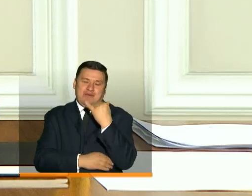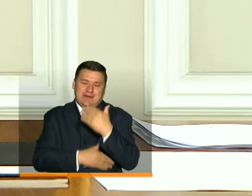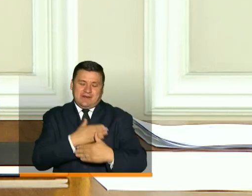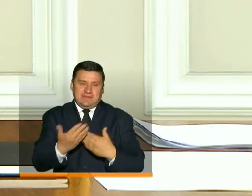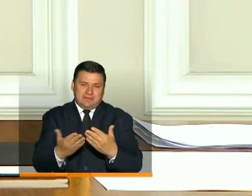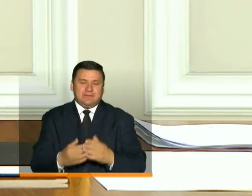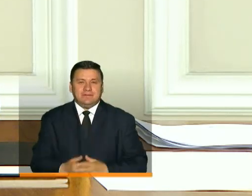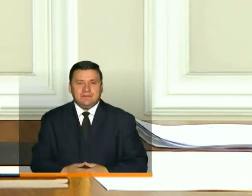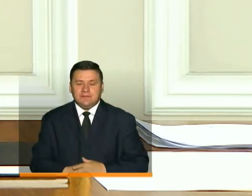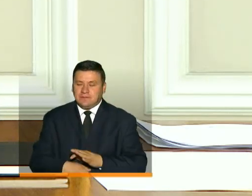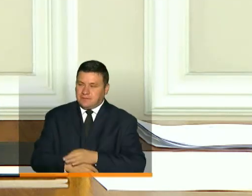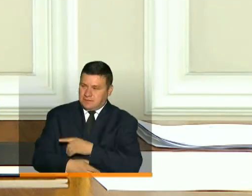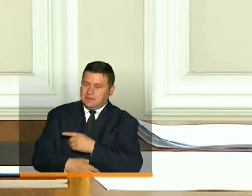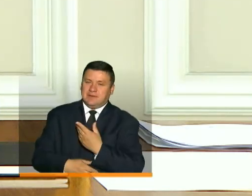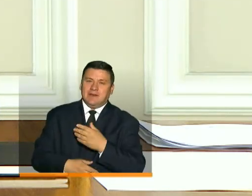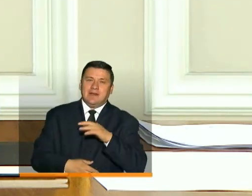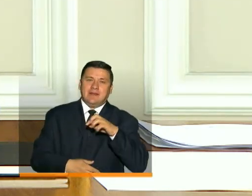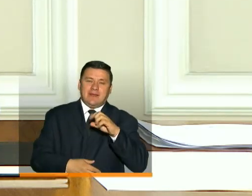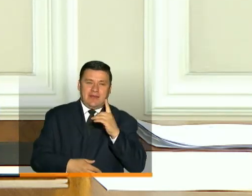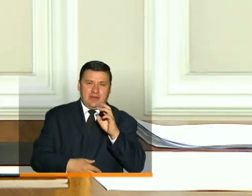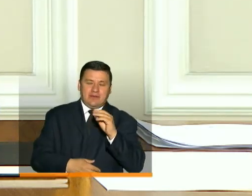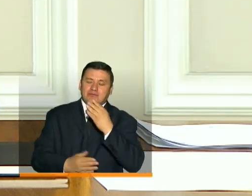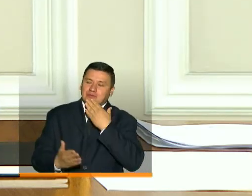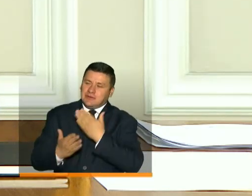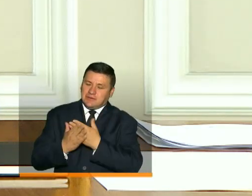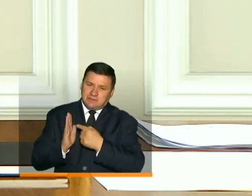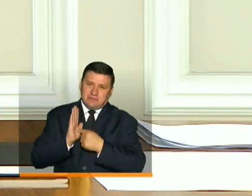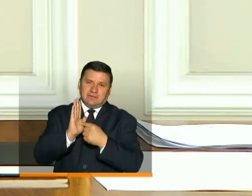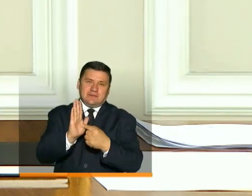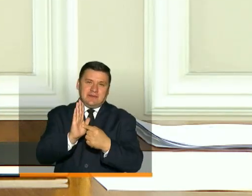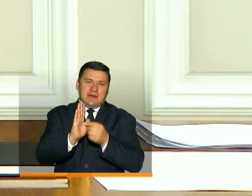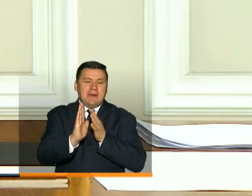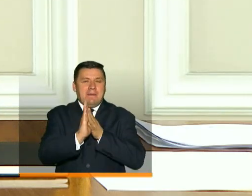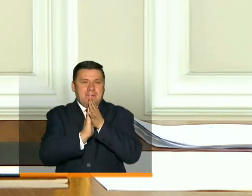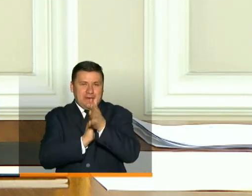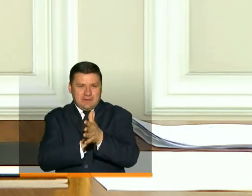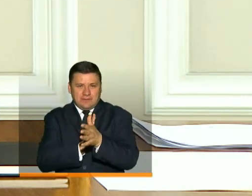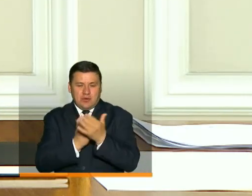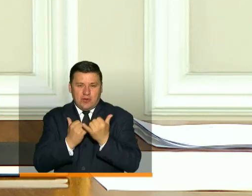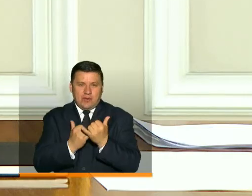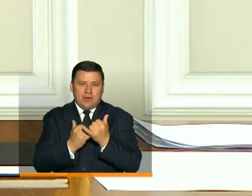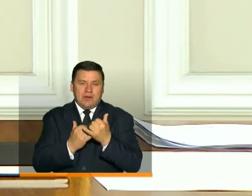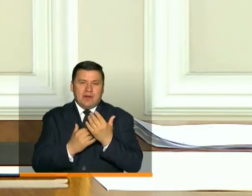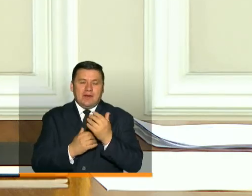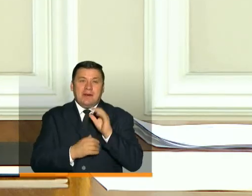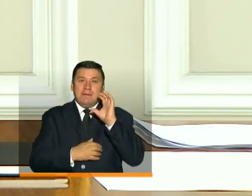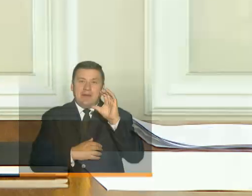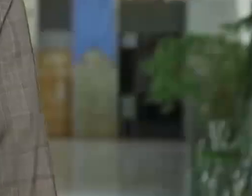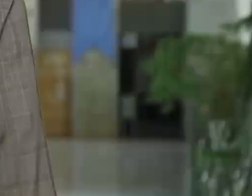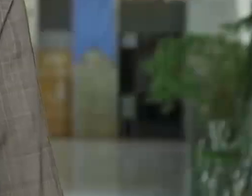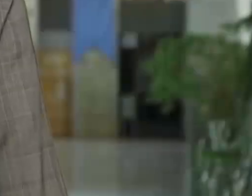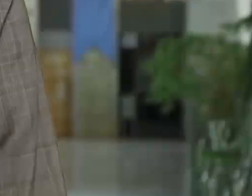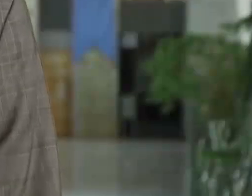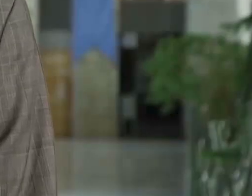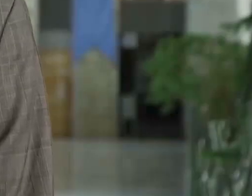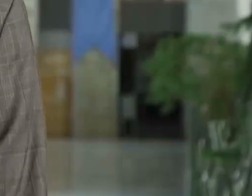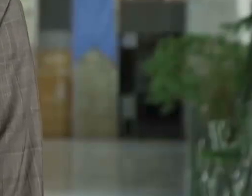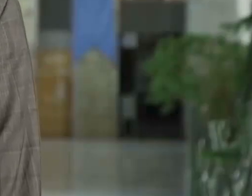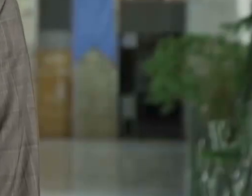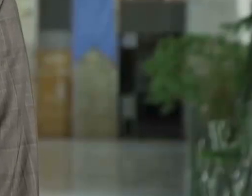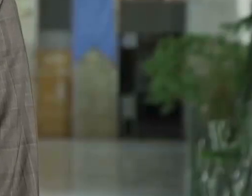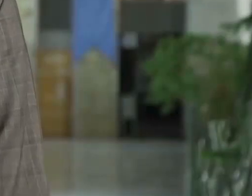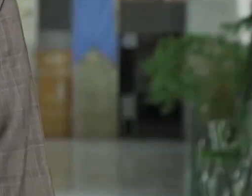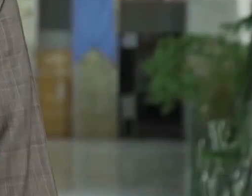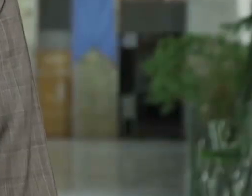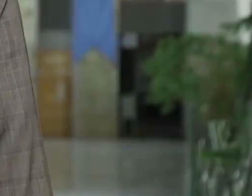hecho todos. Doctor Tedros, gracias por enviarnos este mensaje hoy desde Ginebra. Your Excellency